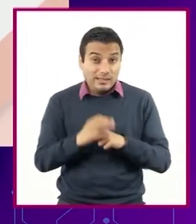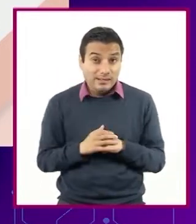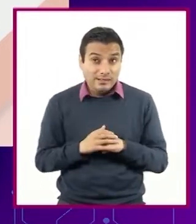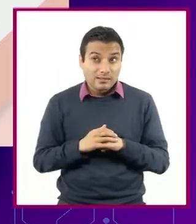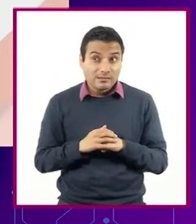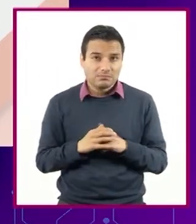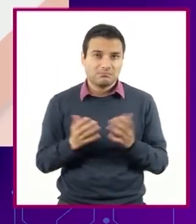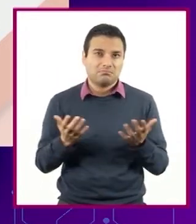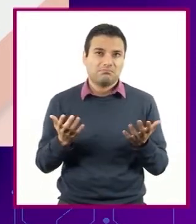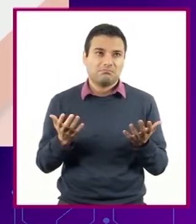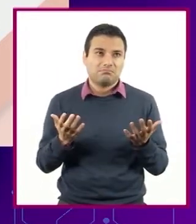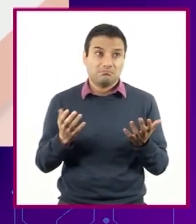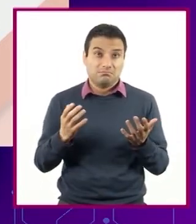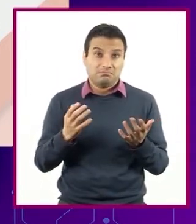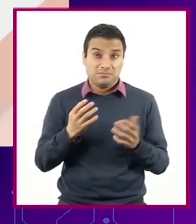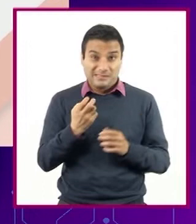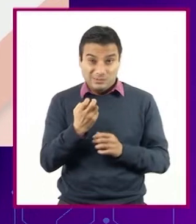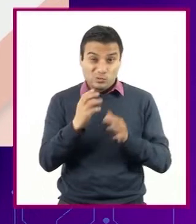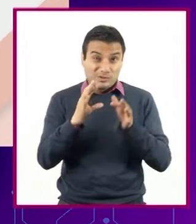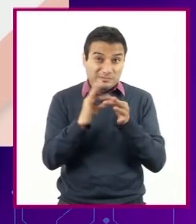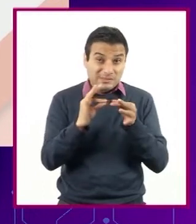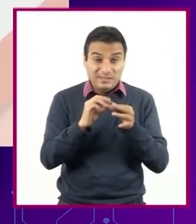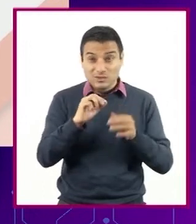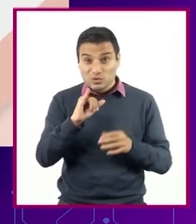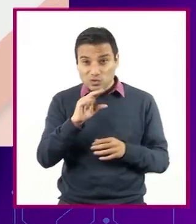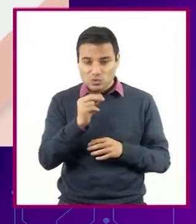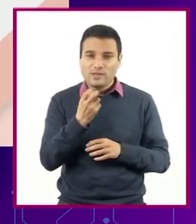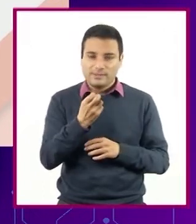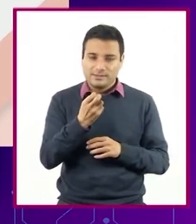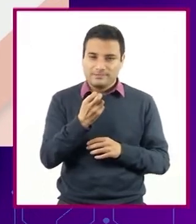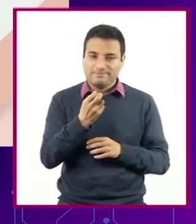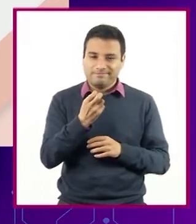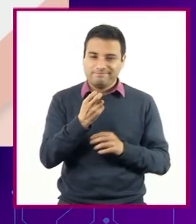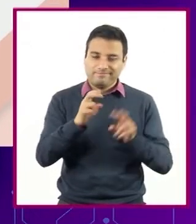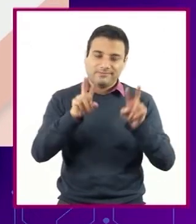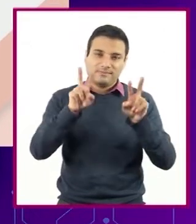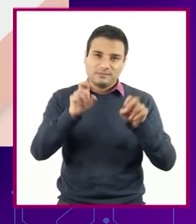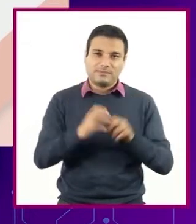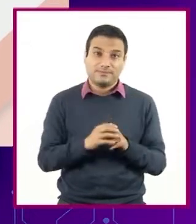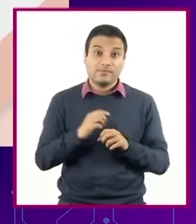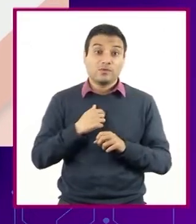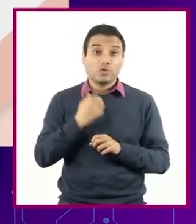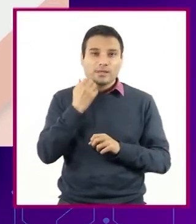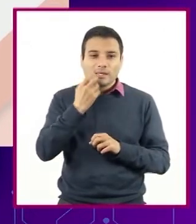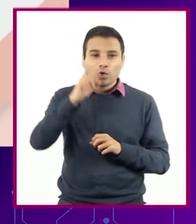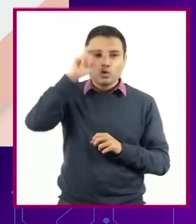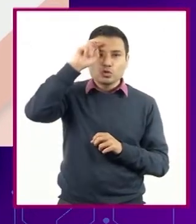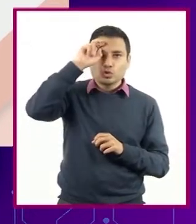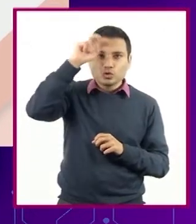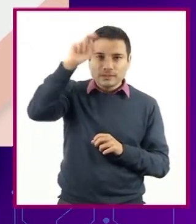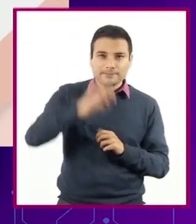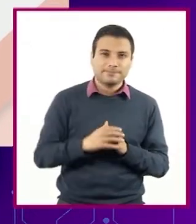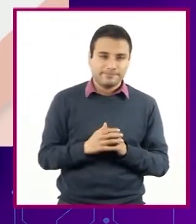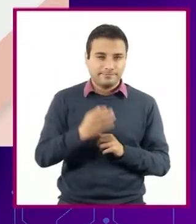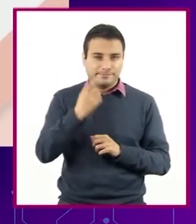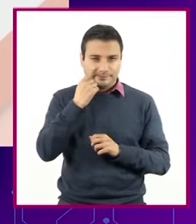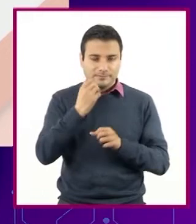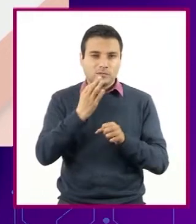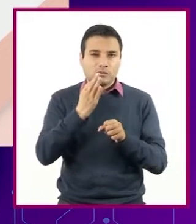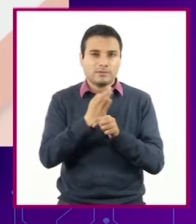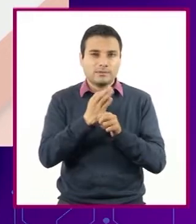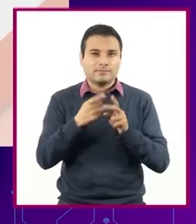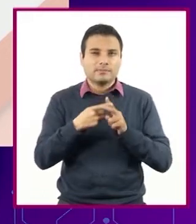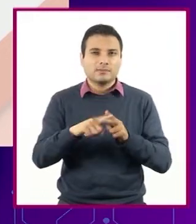ser, esa es la cuestión. Exacto, pero si hablaremos de literatura, quiero soñar, así que daremos inicio